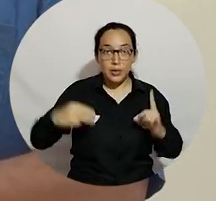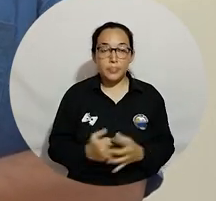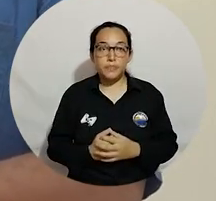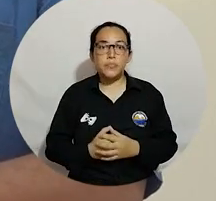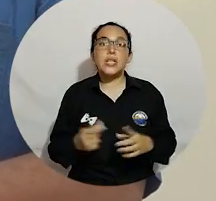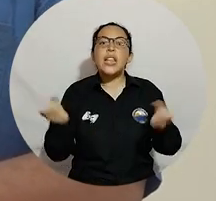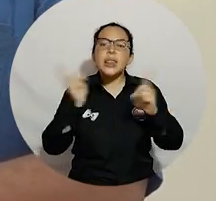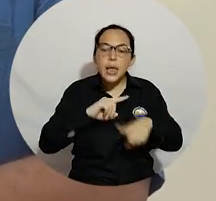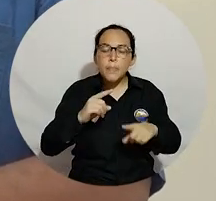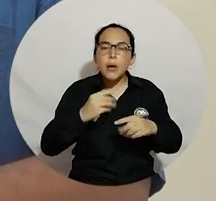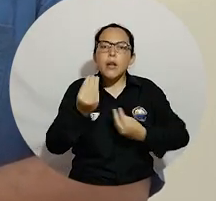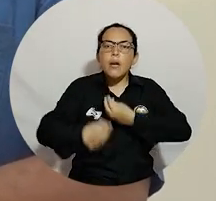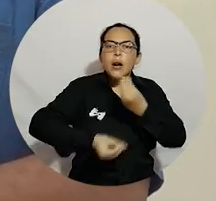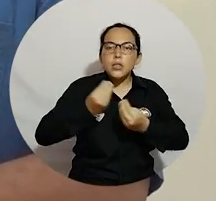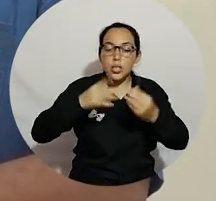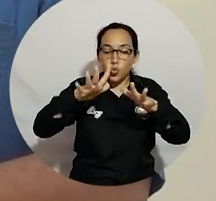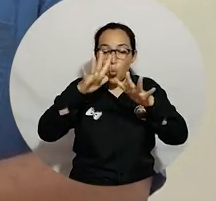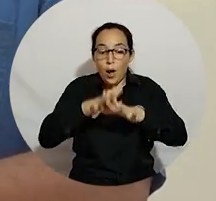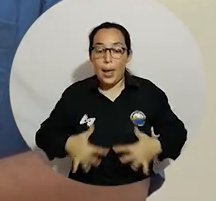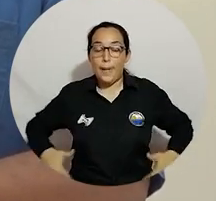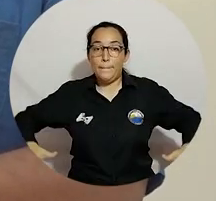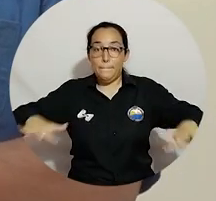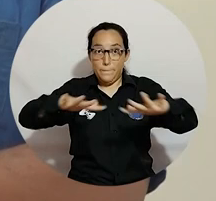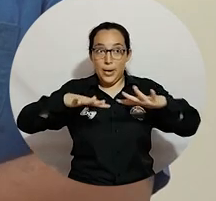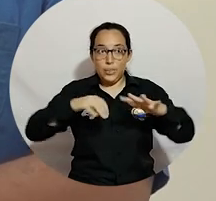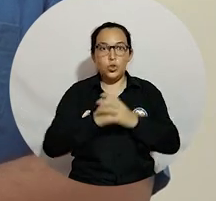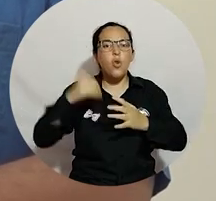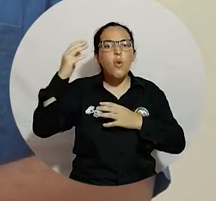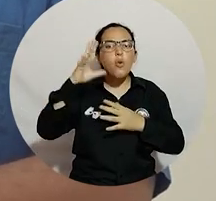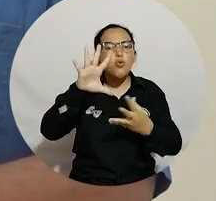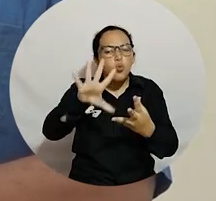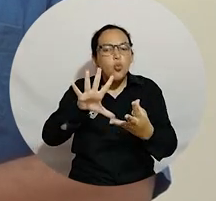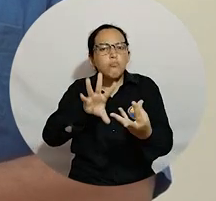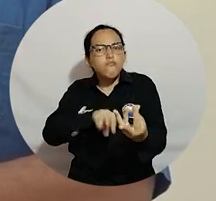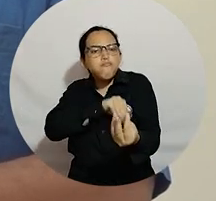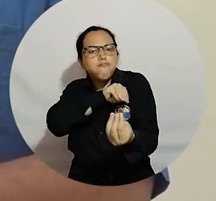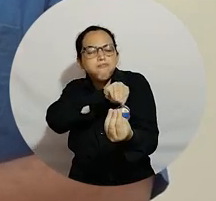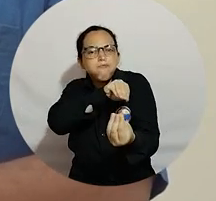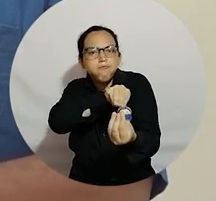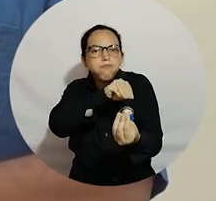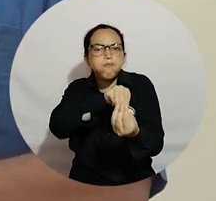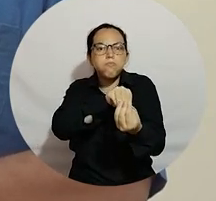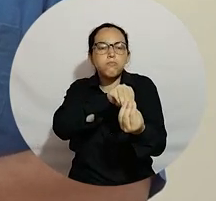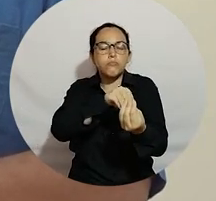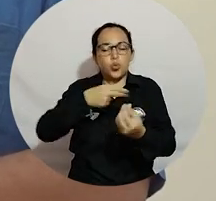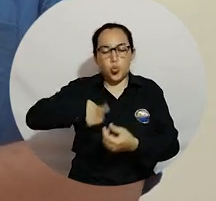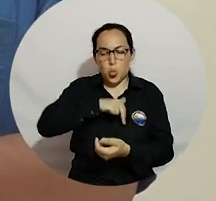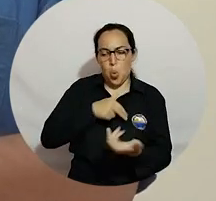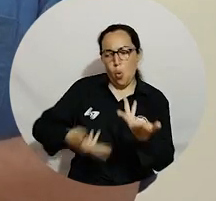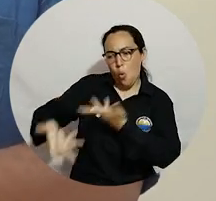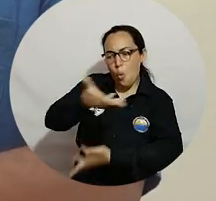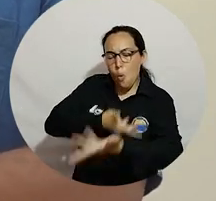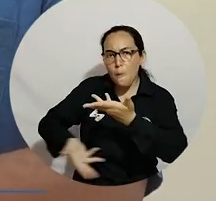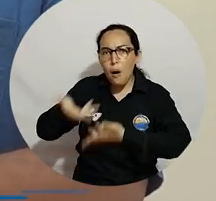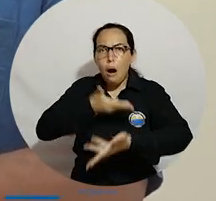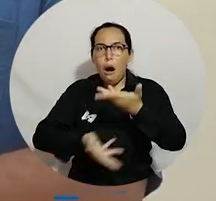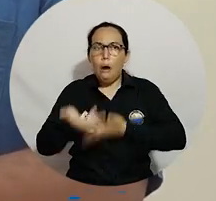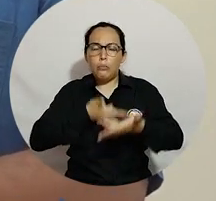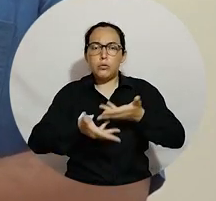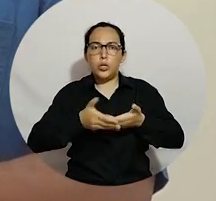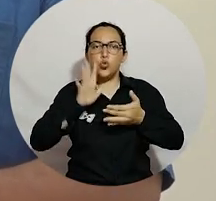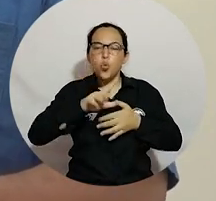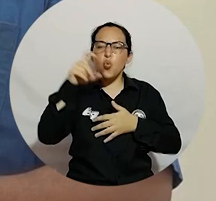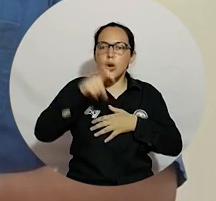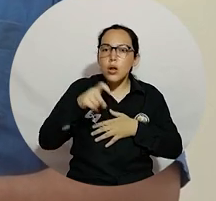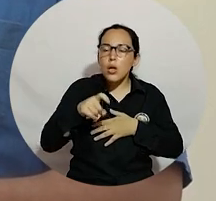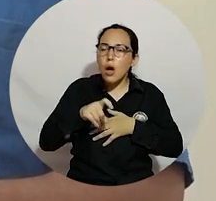vivenciar esta vida universitaria. También vamos a generar esos espacios de capacitación donde podamos